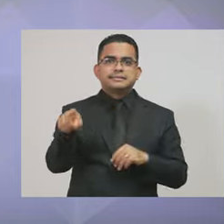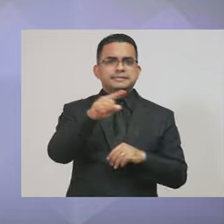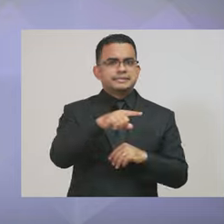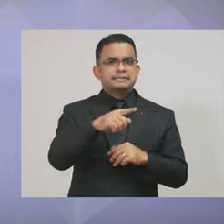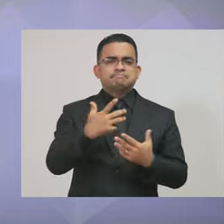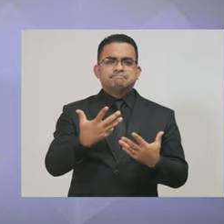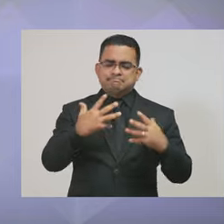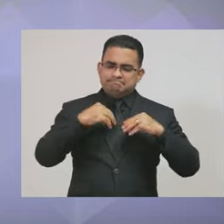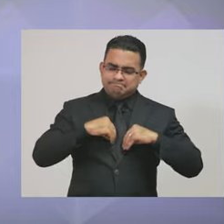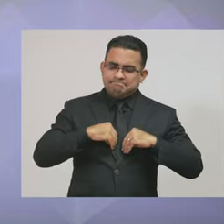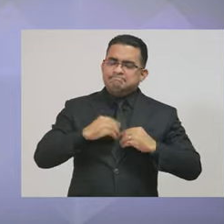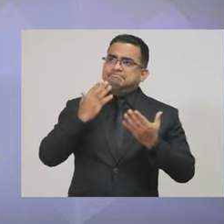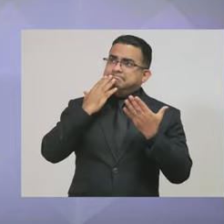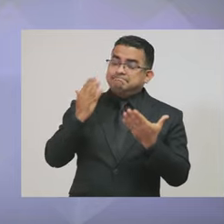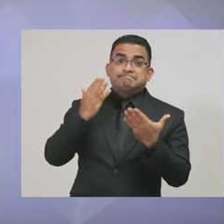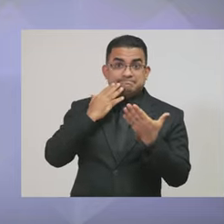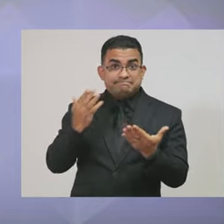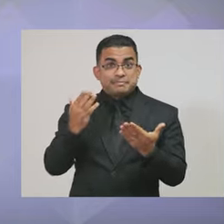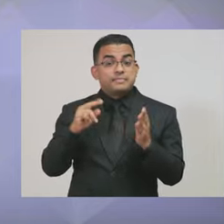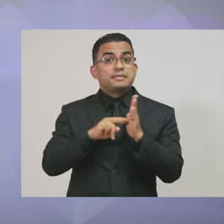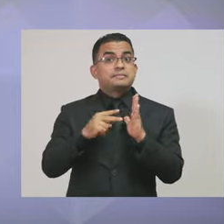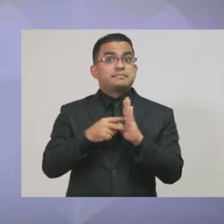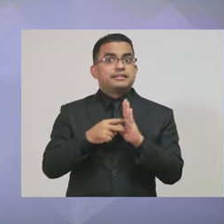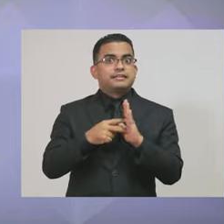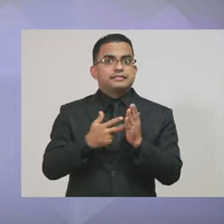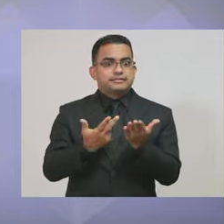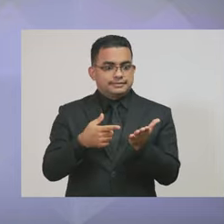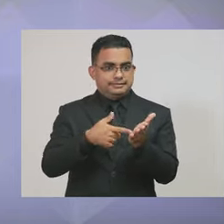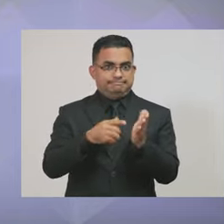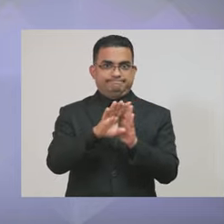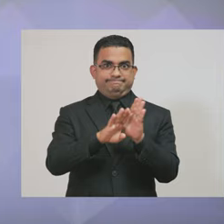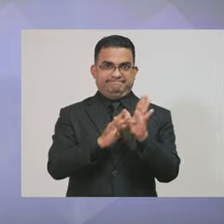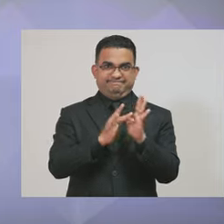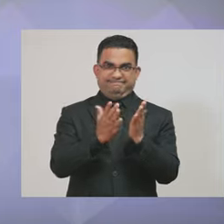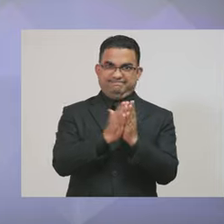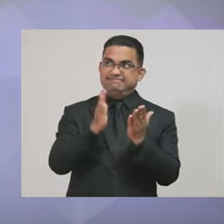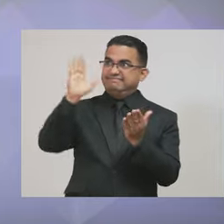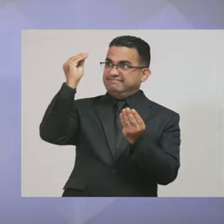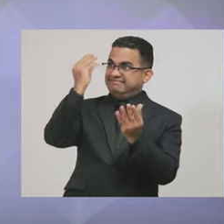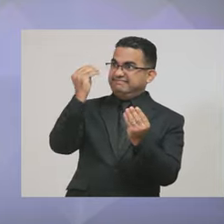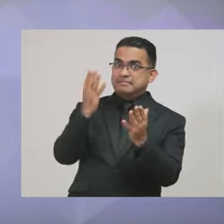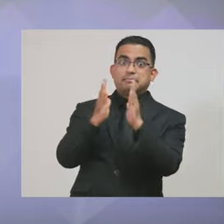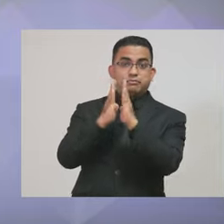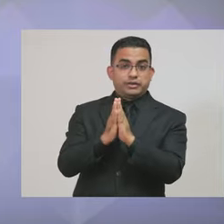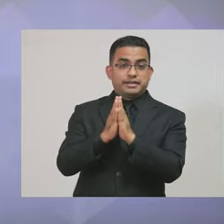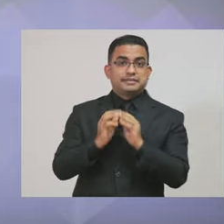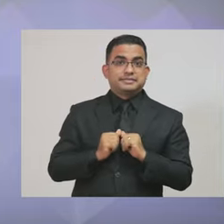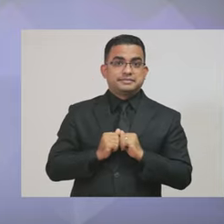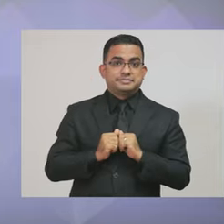tomarlo todo con acción de gracias pues he significado por la palabra de dios y la